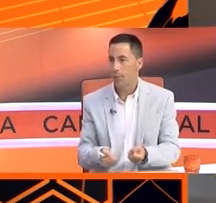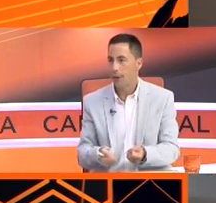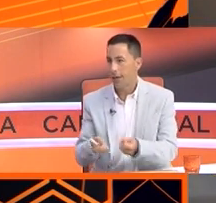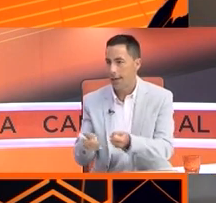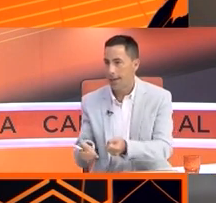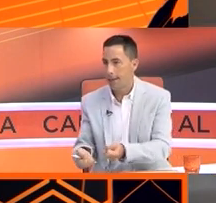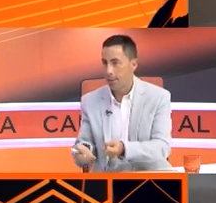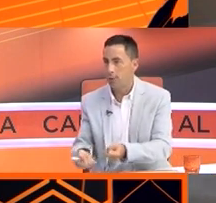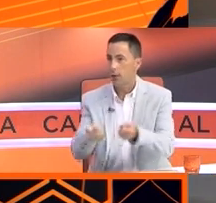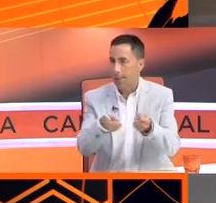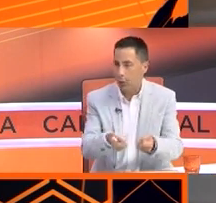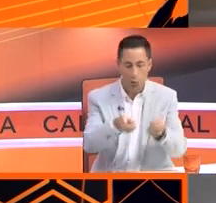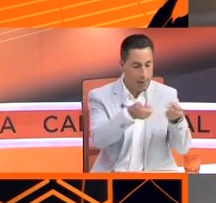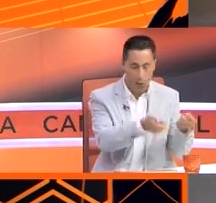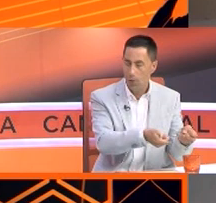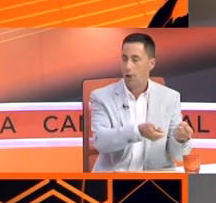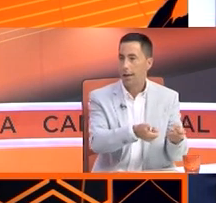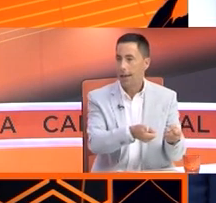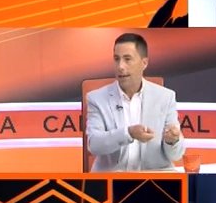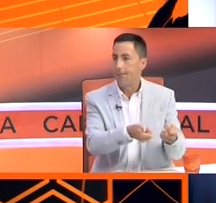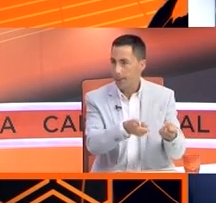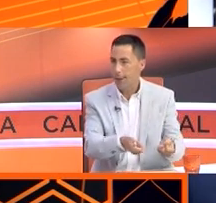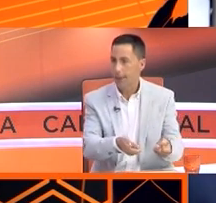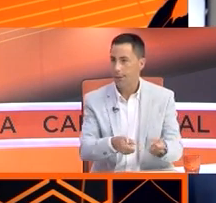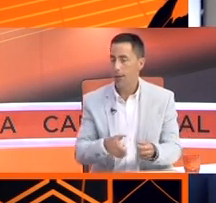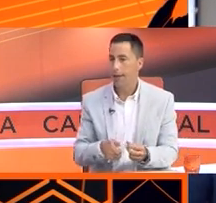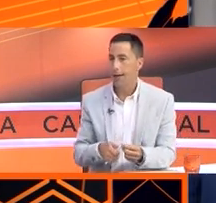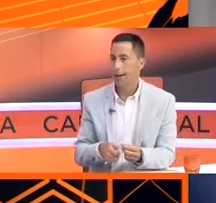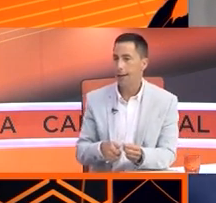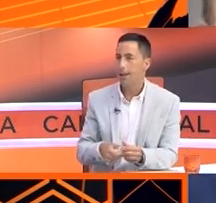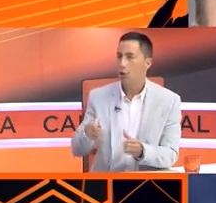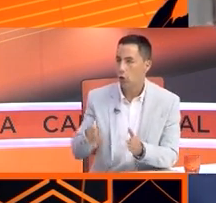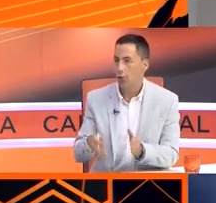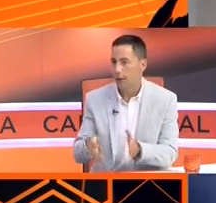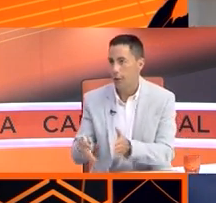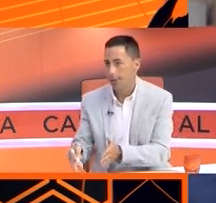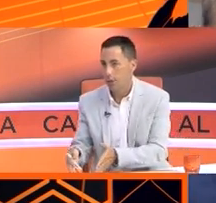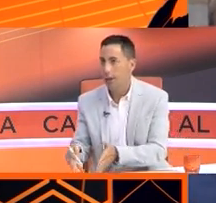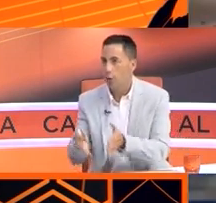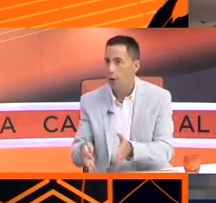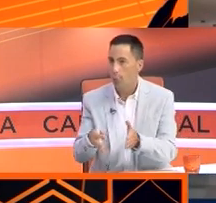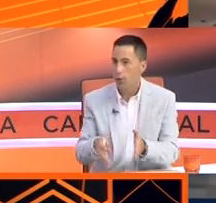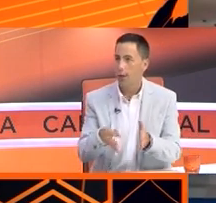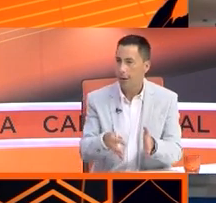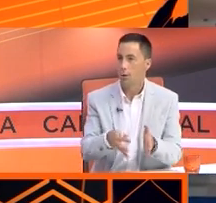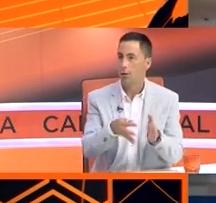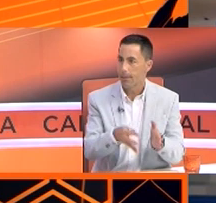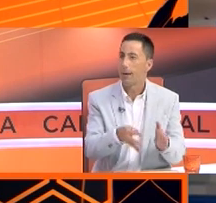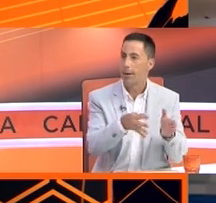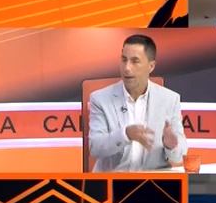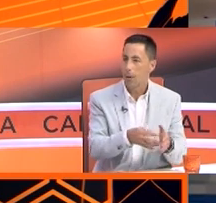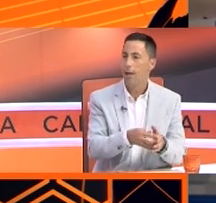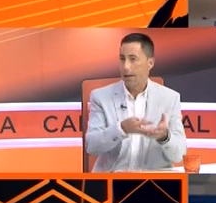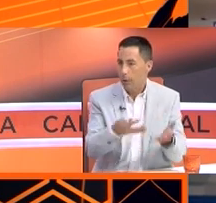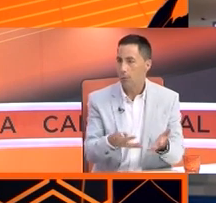en este programa, en Canarias al Día del Repaso, en la tertulia o en las entrevistas que hacemos aquí en Canarias al Día. Yo tengo que decir, Óscar, que hoy he podido hablar con Rebeca